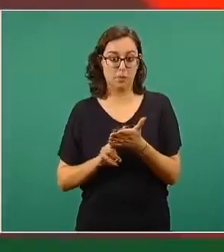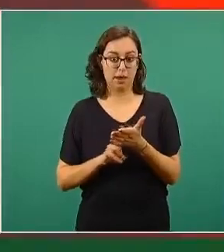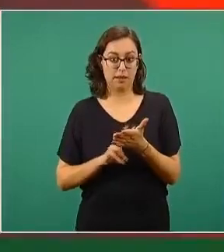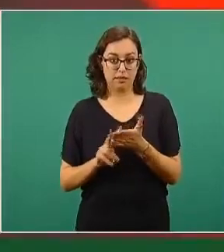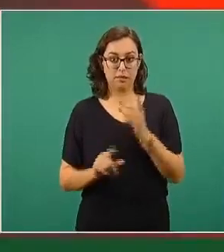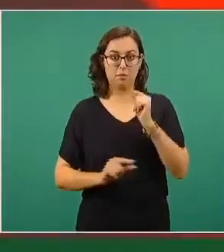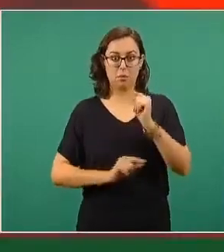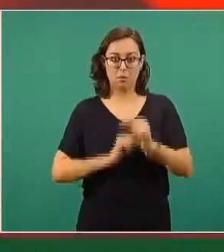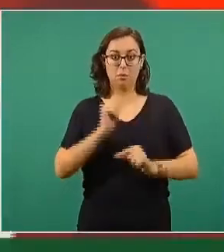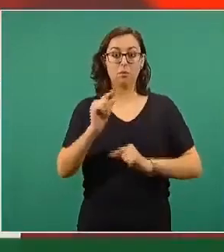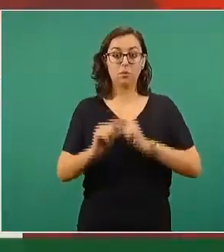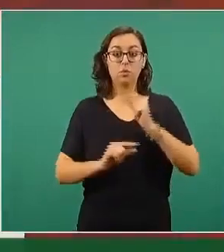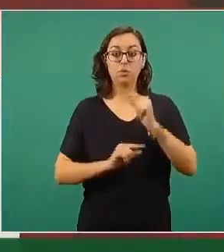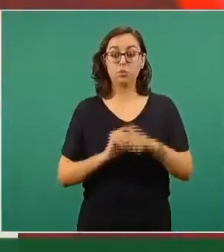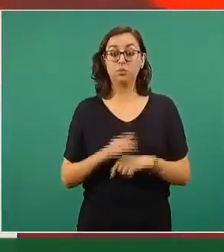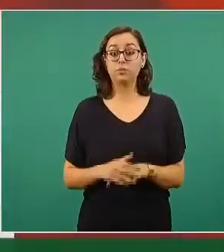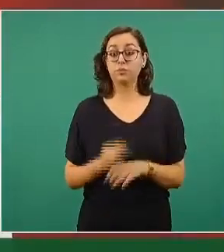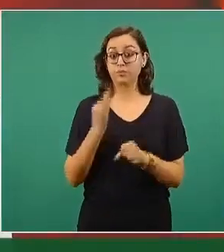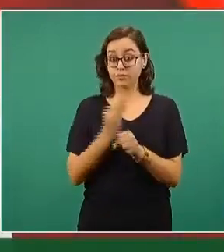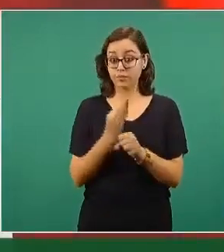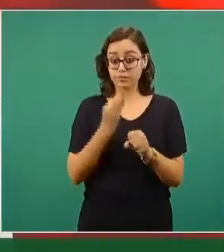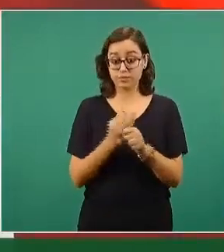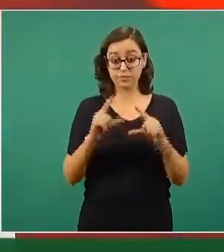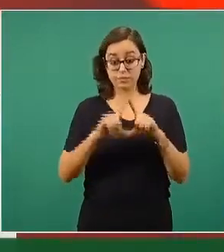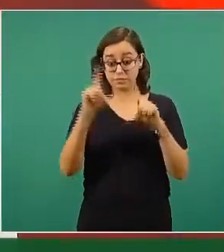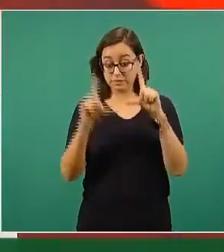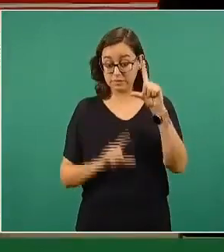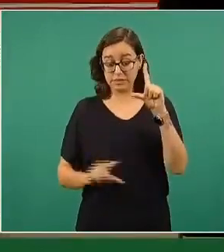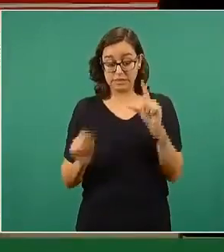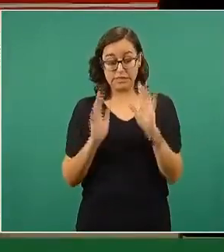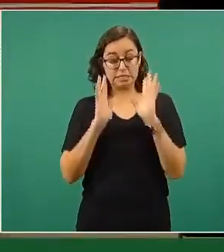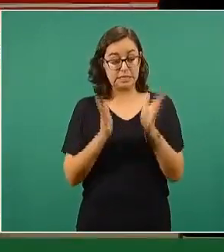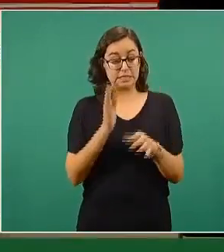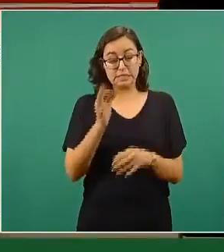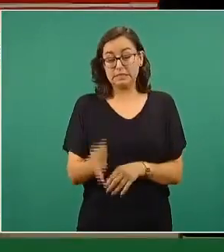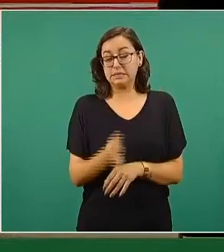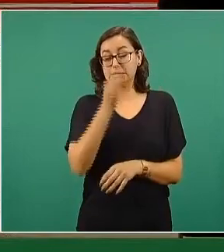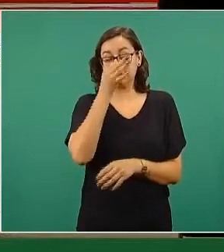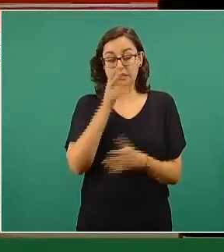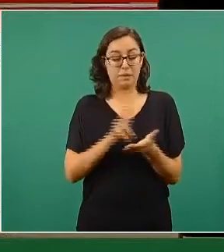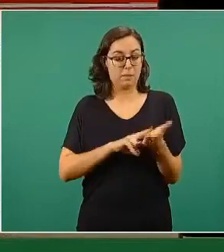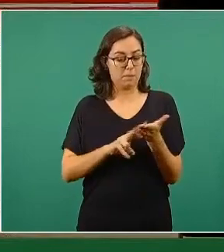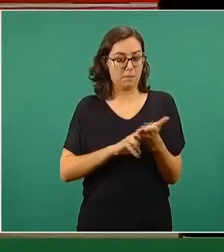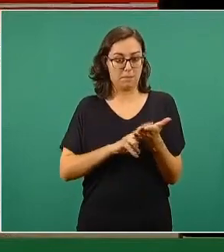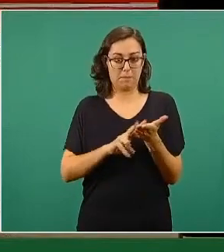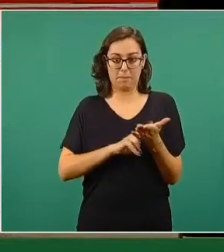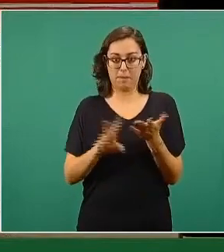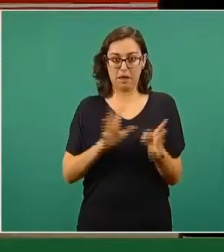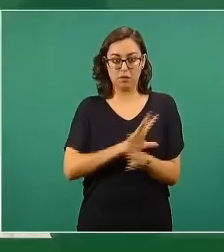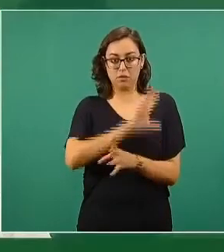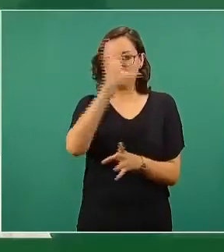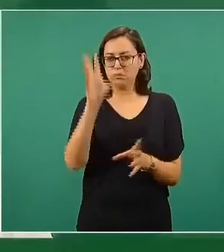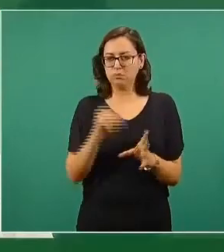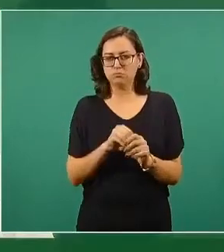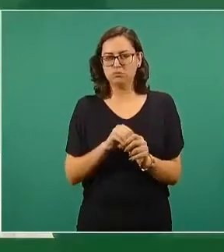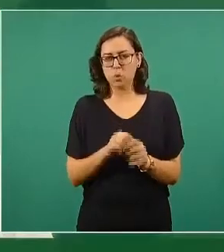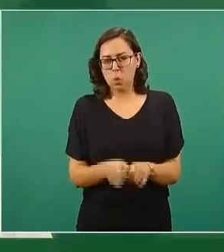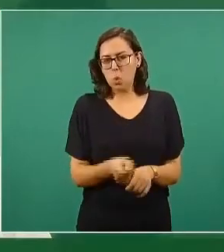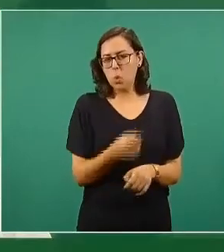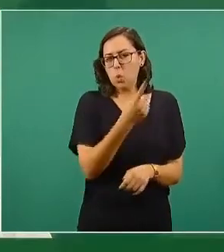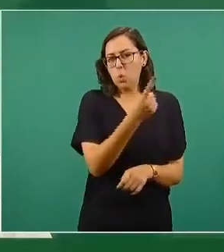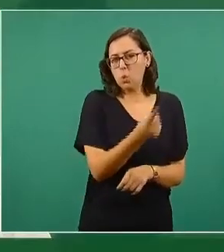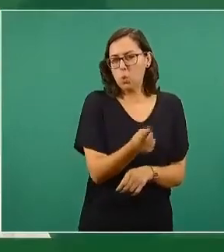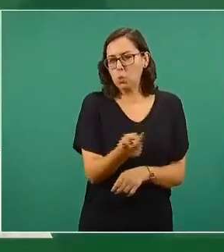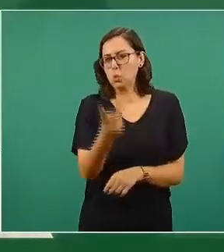y así sucesivamente. Hoy casi todo el país está en color verde y resta quizá una o dos entidades